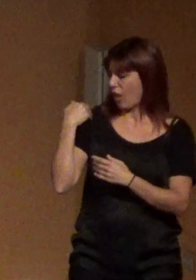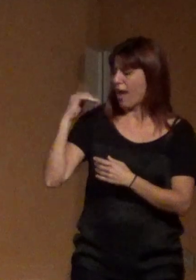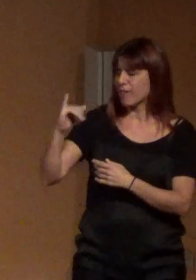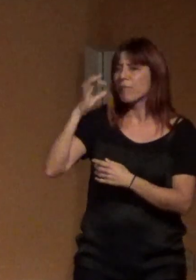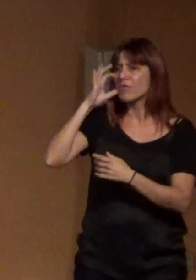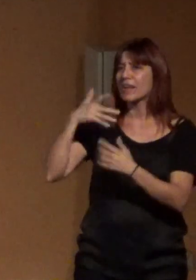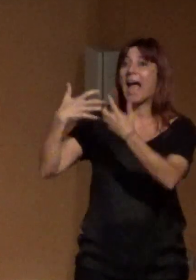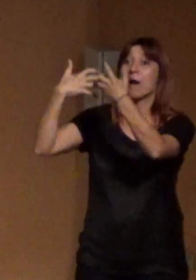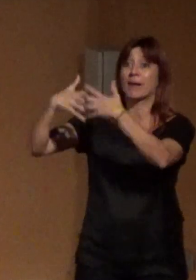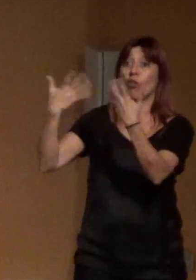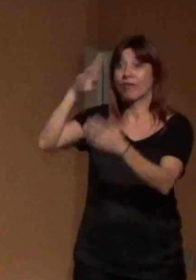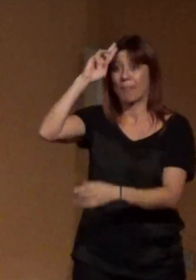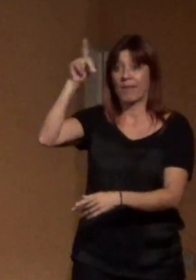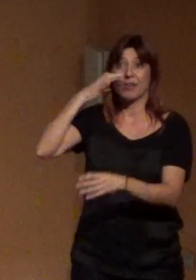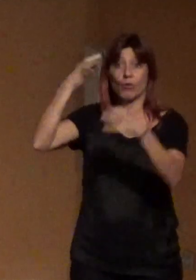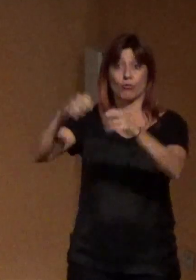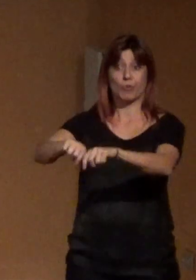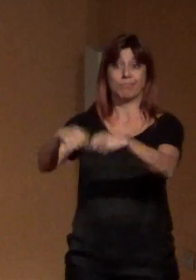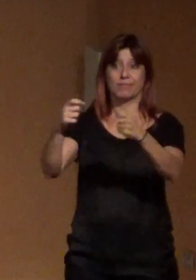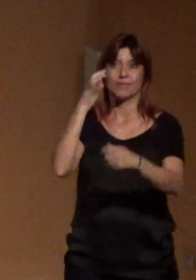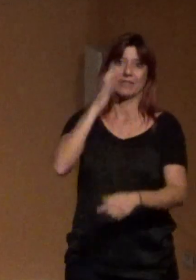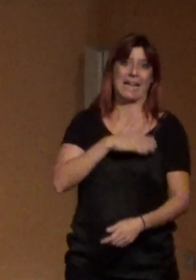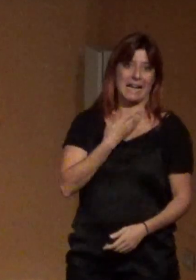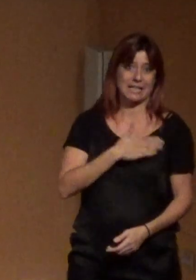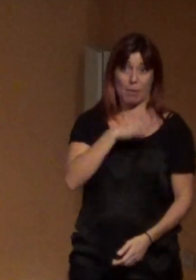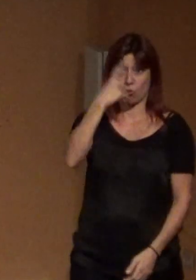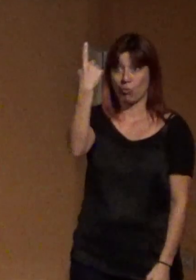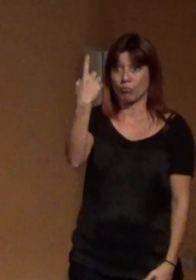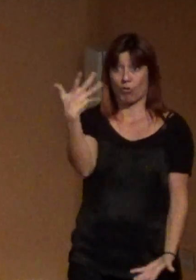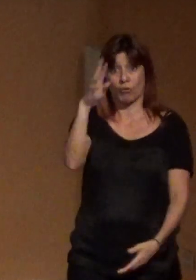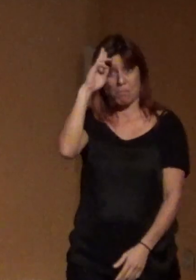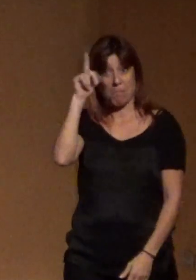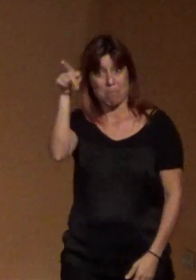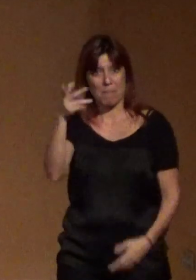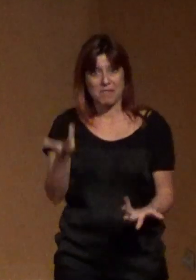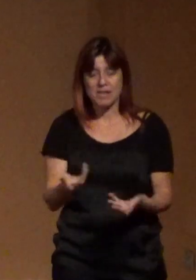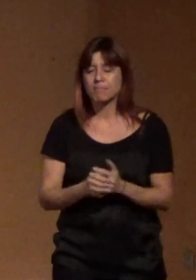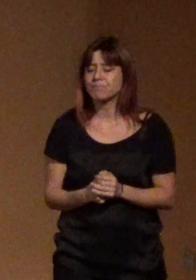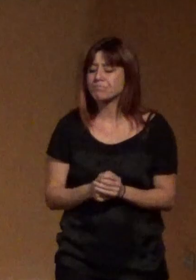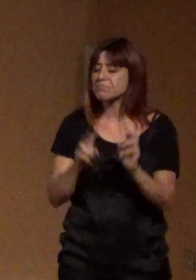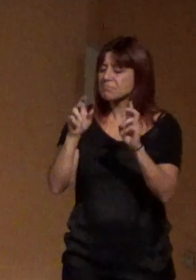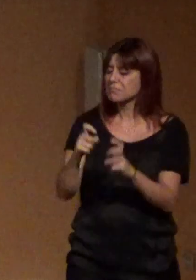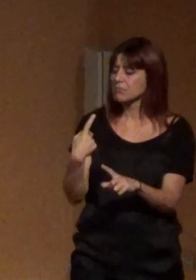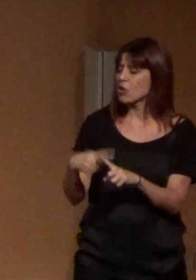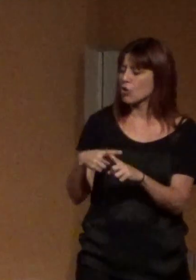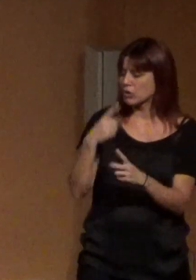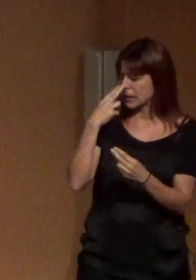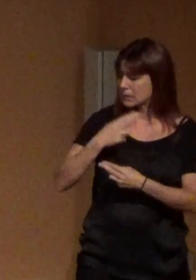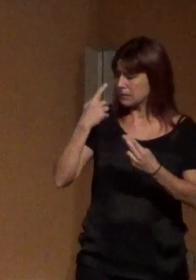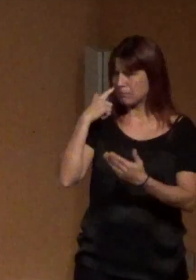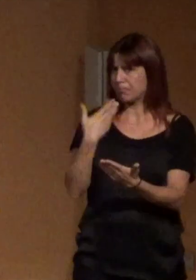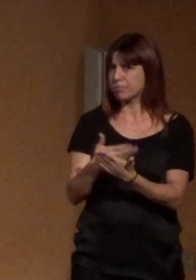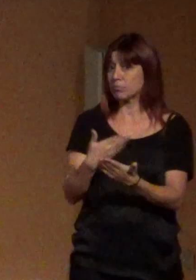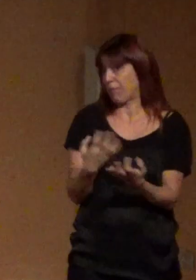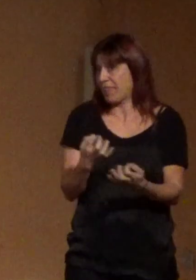Madrid, se ha estropeado. La verdad es que es una pena porque solamente existe uno en Barcelona, ¿no? ¿Qué son estas evidencias? Porque claro, aquí hay que contar con